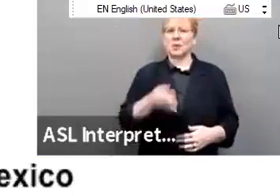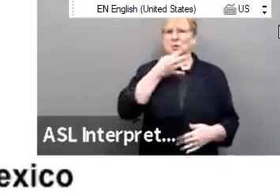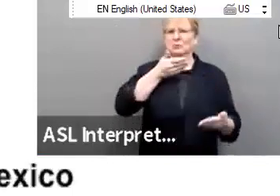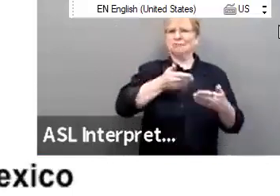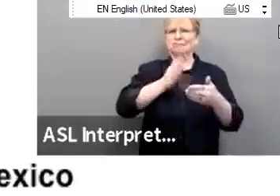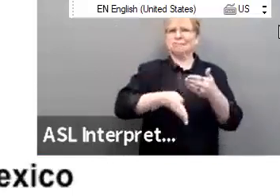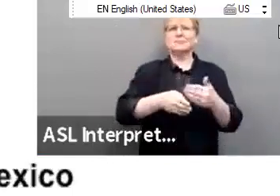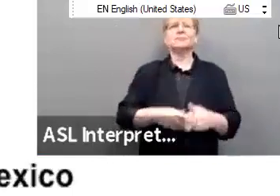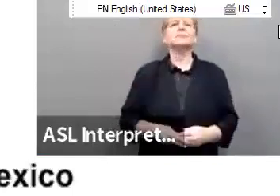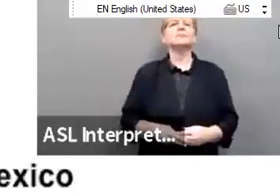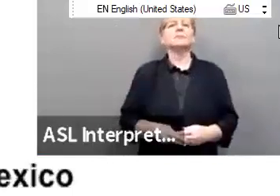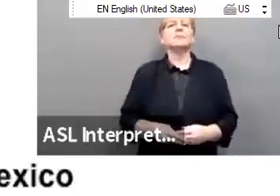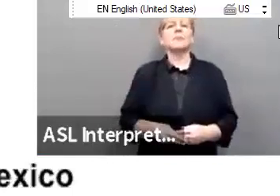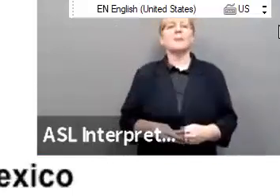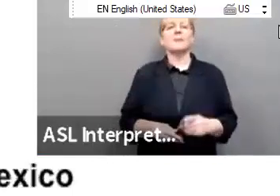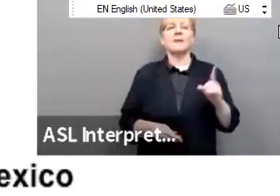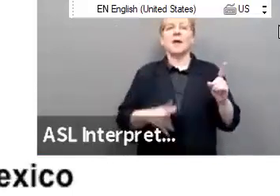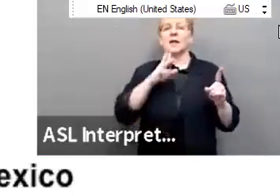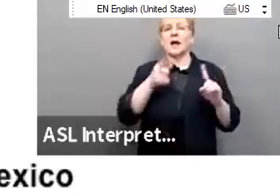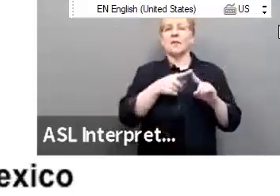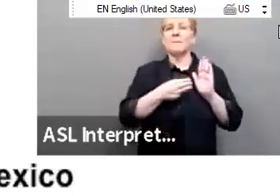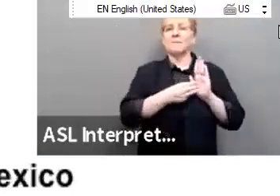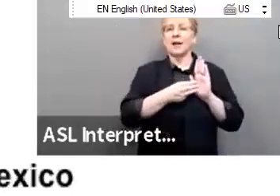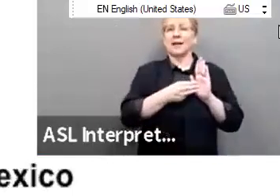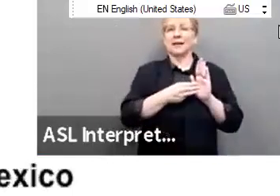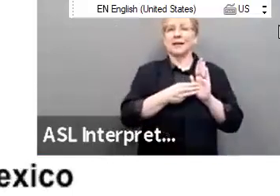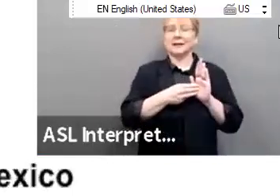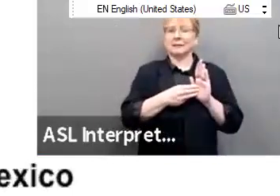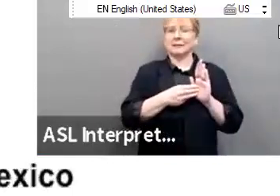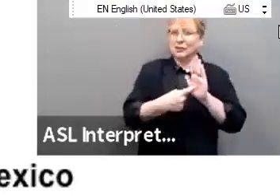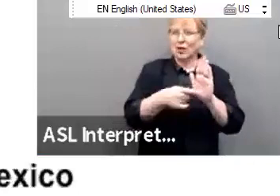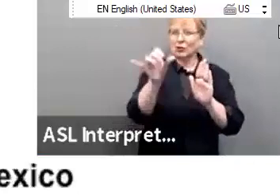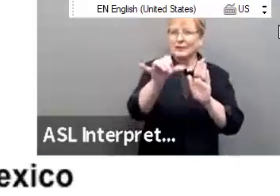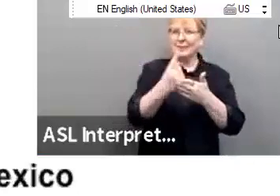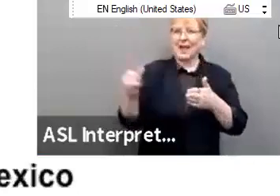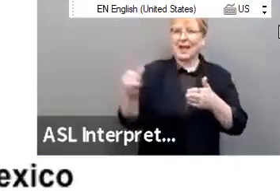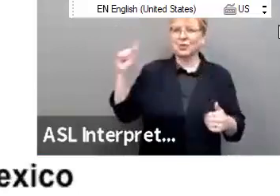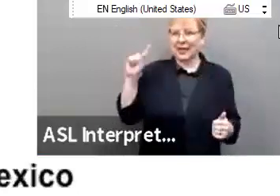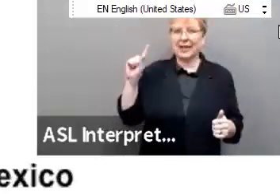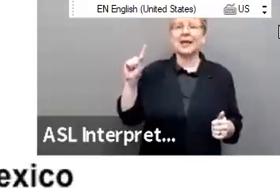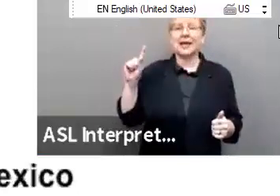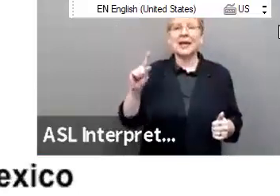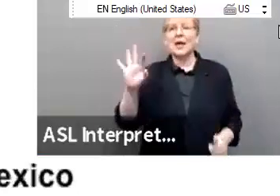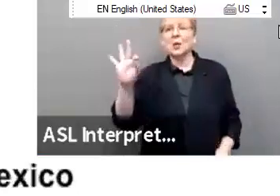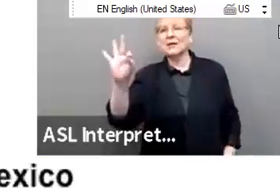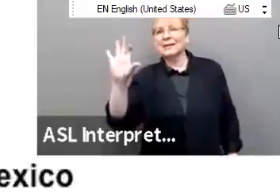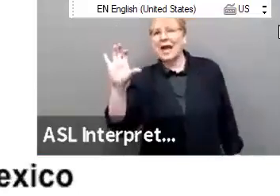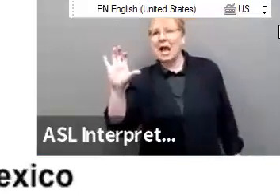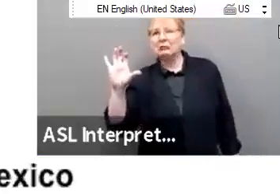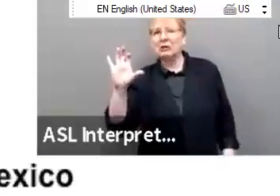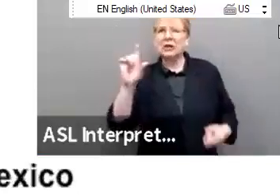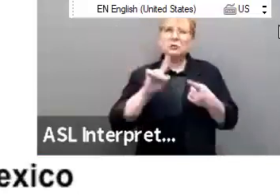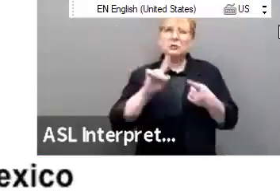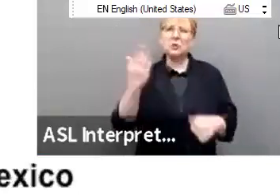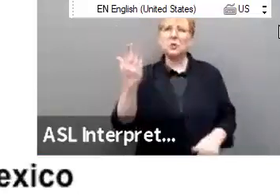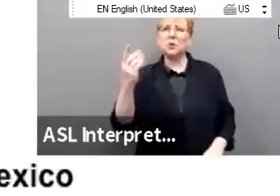findatestnm.org. La pueden hacer también desde casa. Si se hacen pruebas de vigilancia, se pueden hacer la prueba en casa, ya no